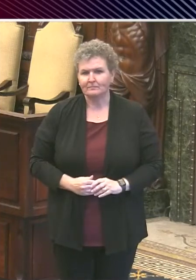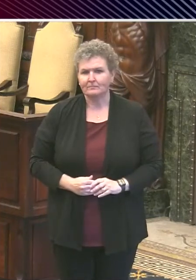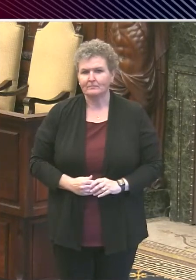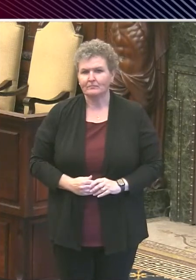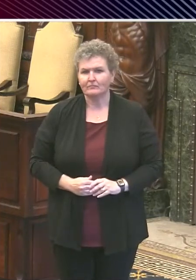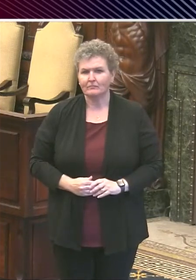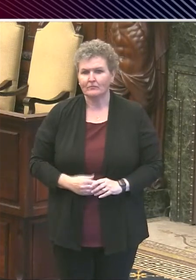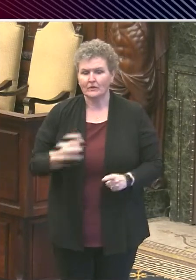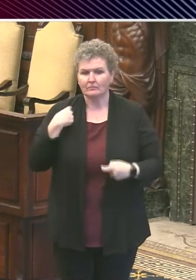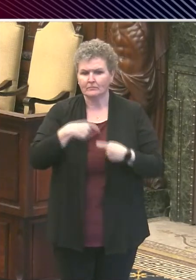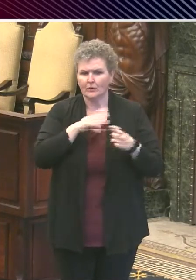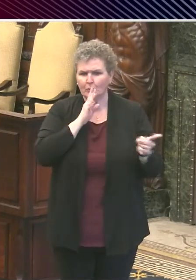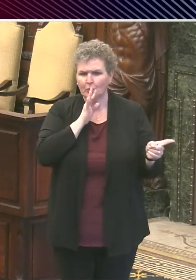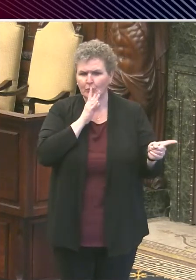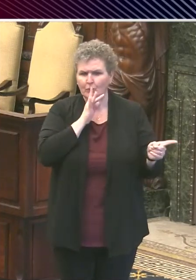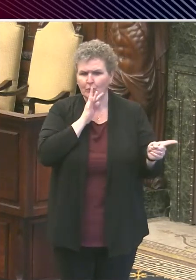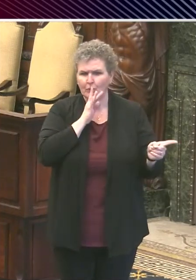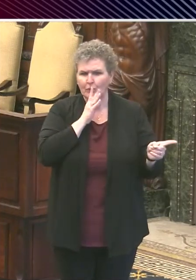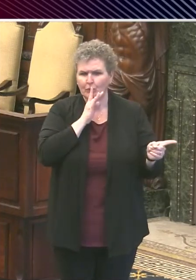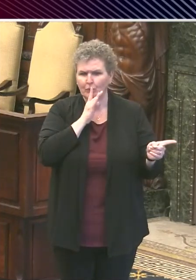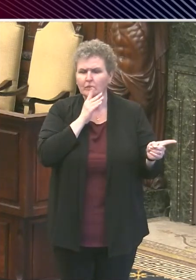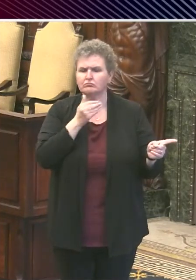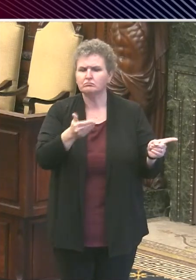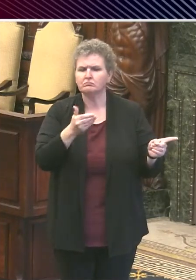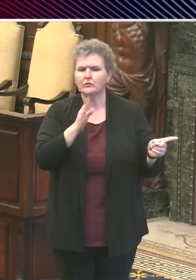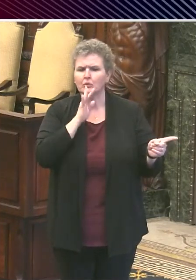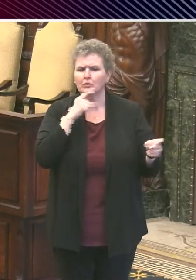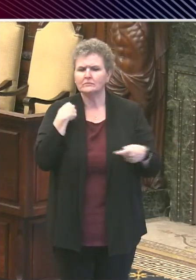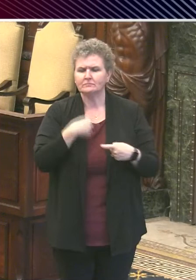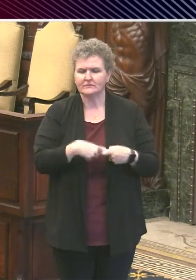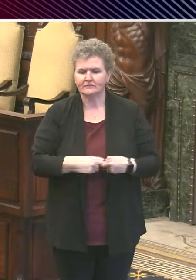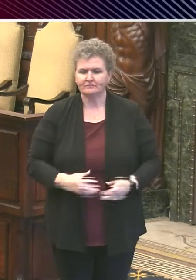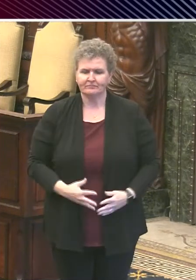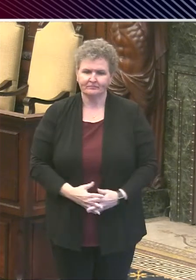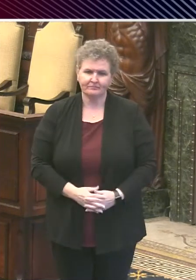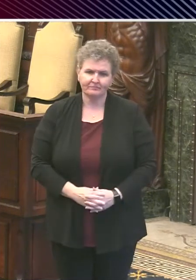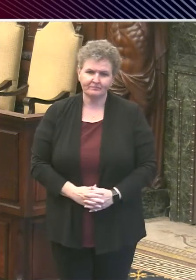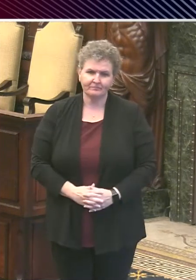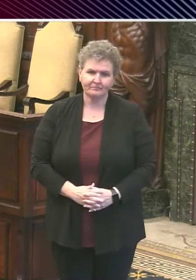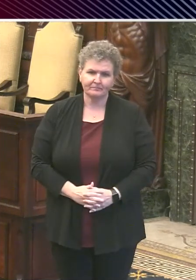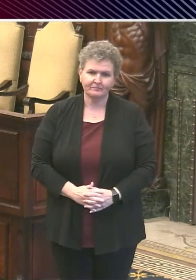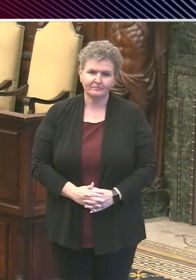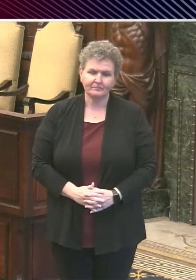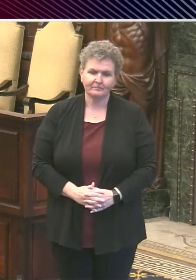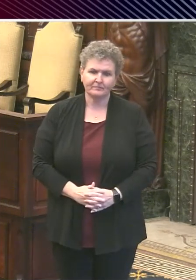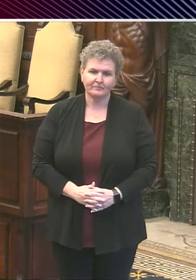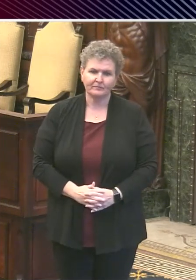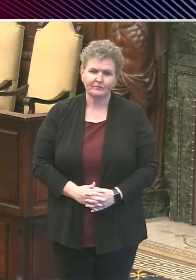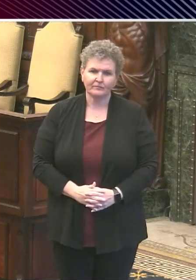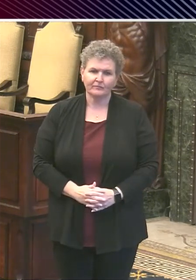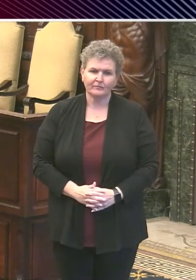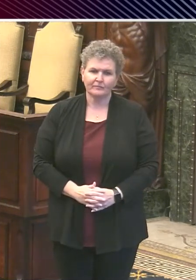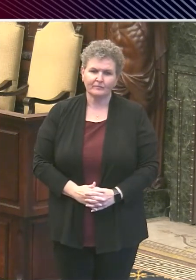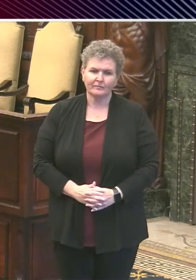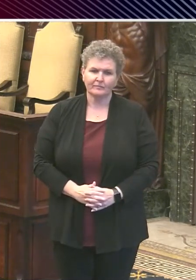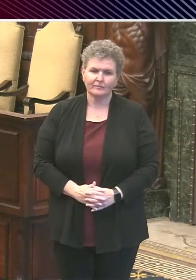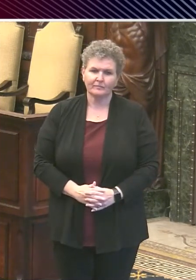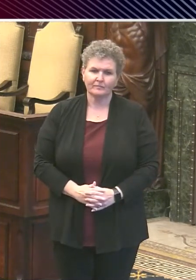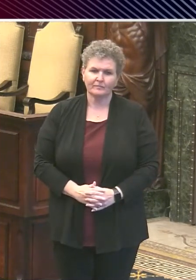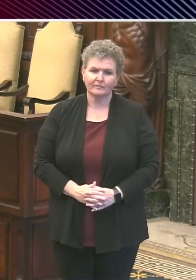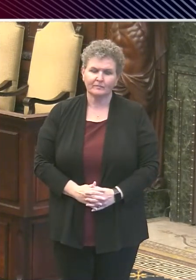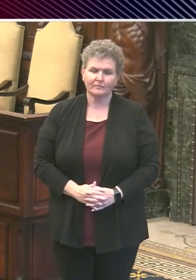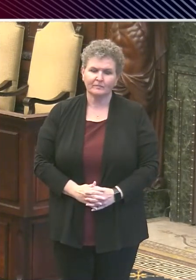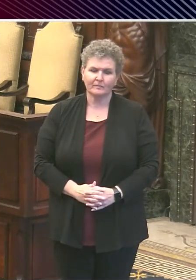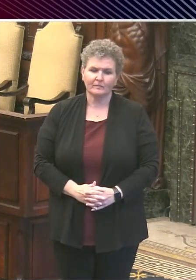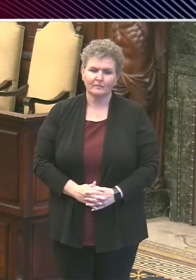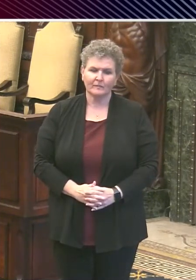Is that easier for you? Yes. Con la falta de equipos de protección personal para los lugares donde se están administrando las pruebas, y el